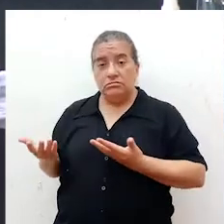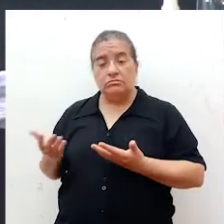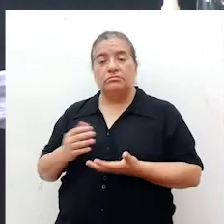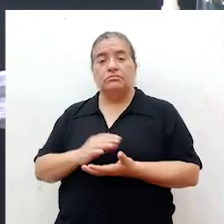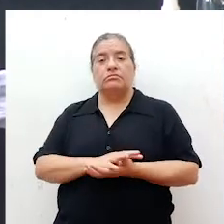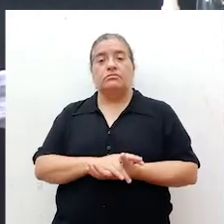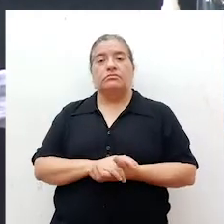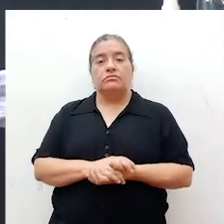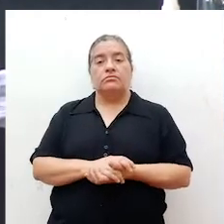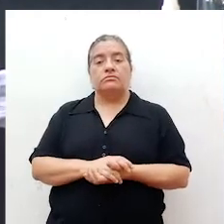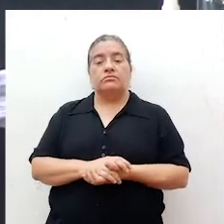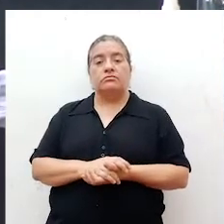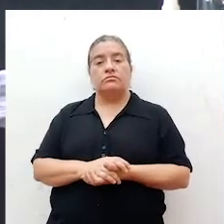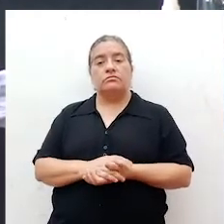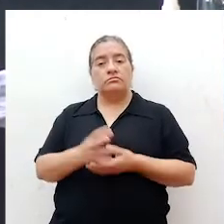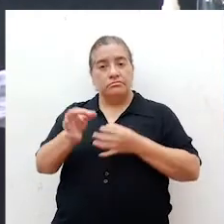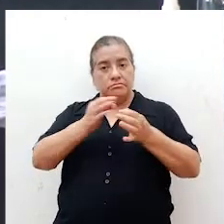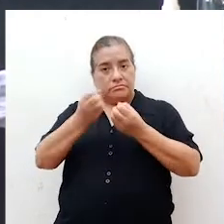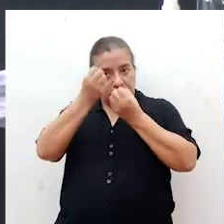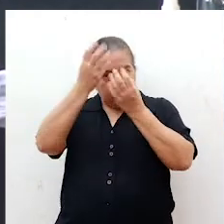eso estamos aquí